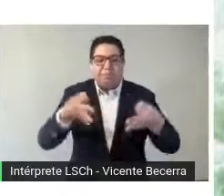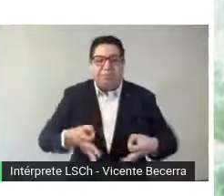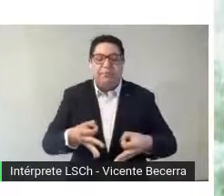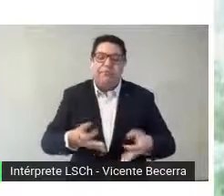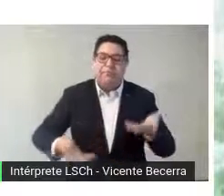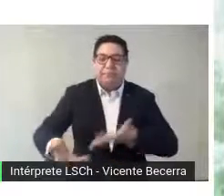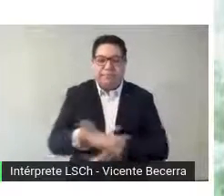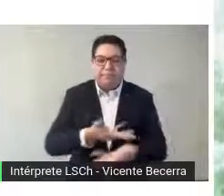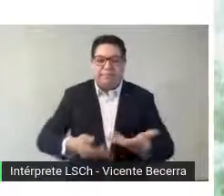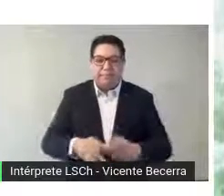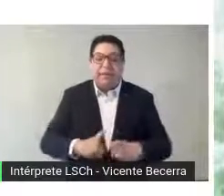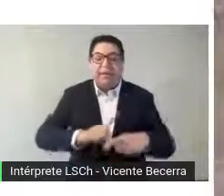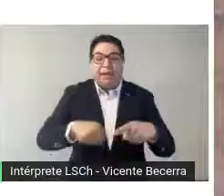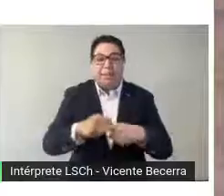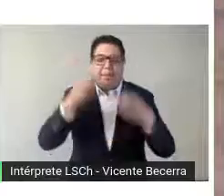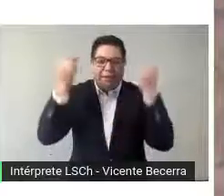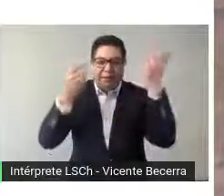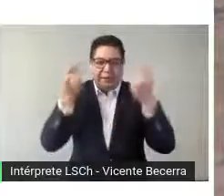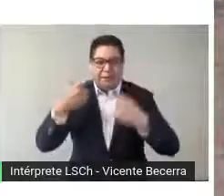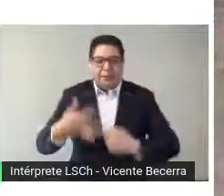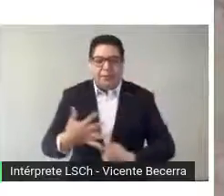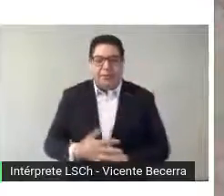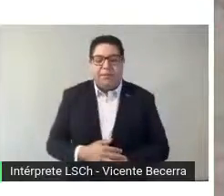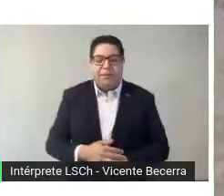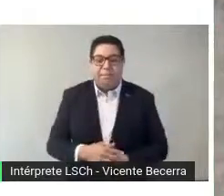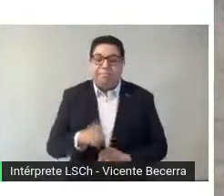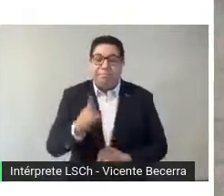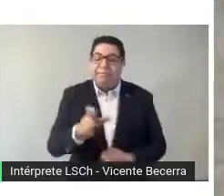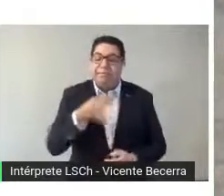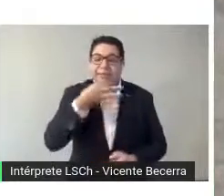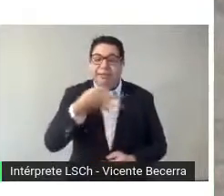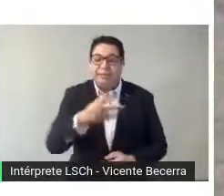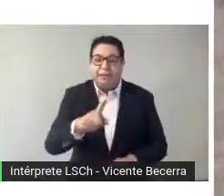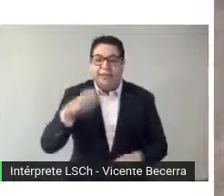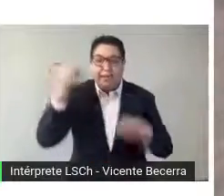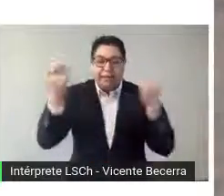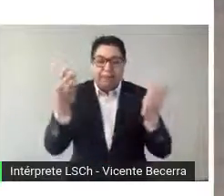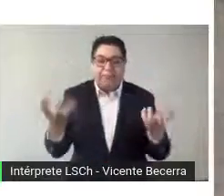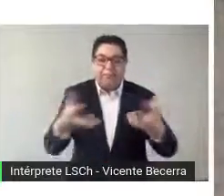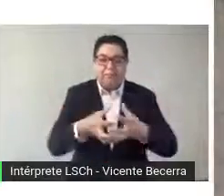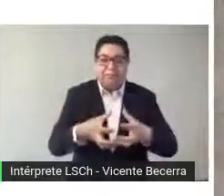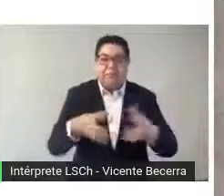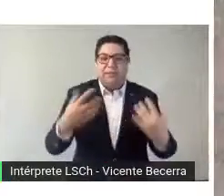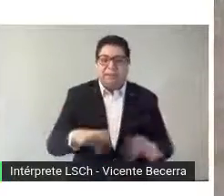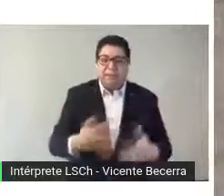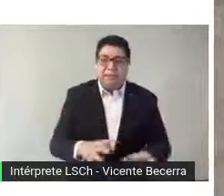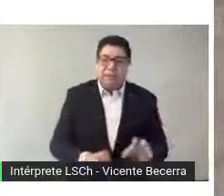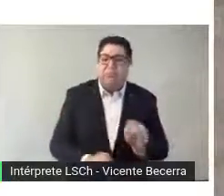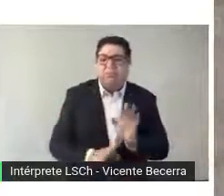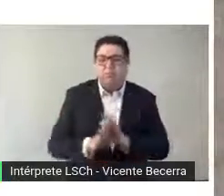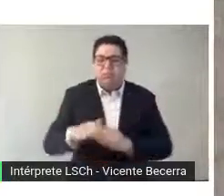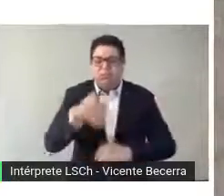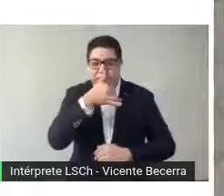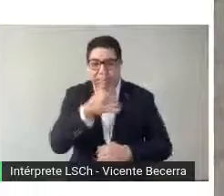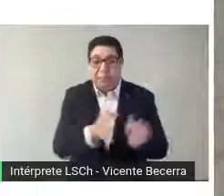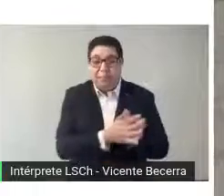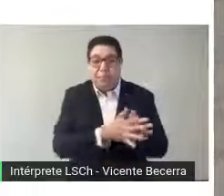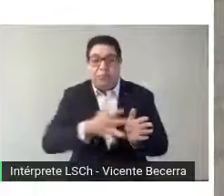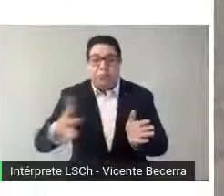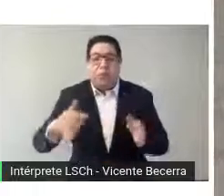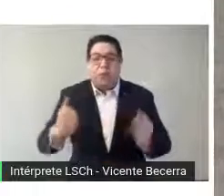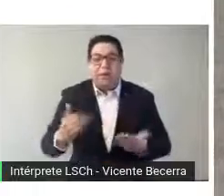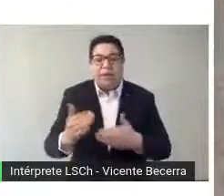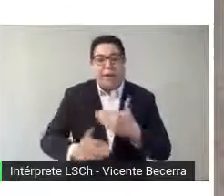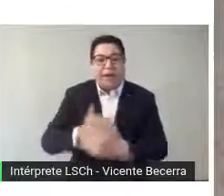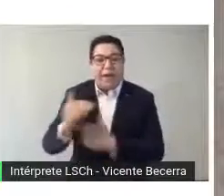y más creativo. Ser parte de la red de innovadores públicos en todo este tiempo ha sido fundamental para poder avanzar en lo que es